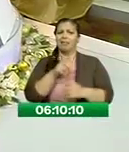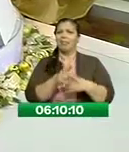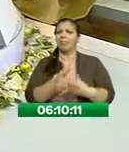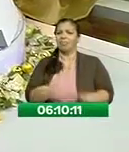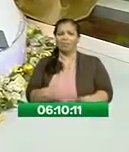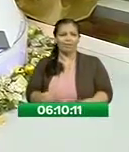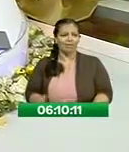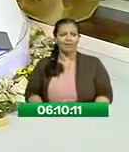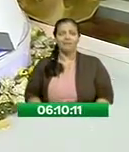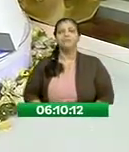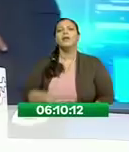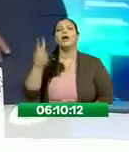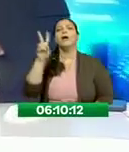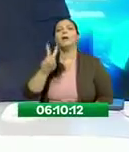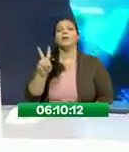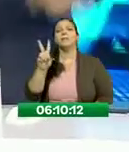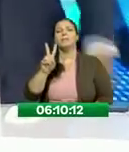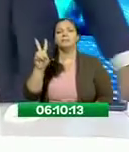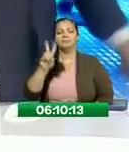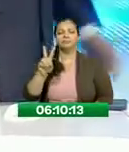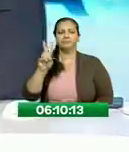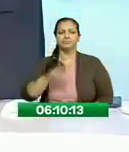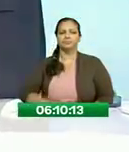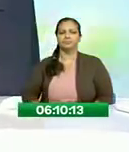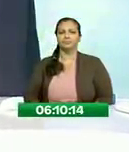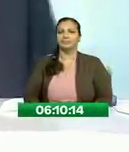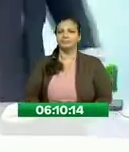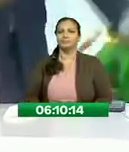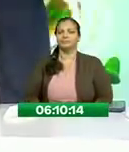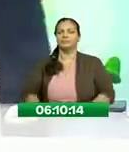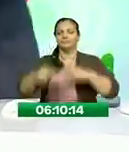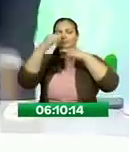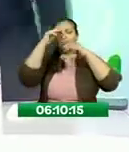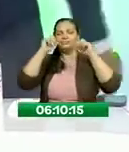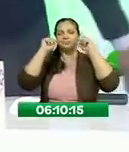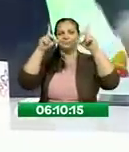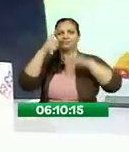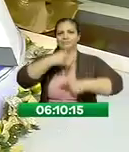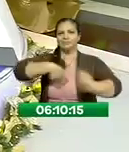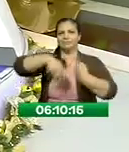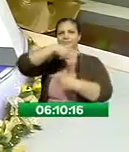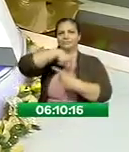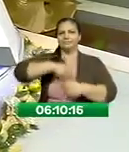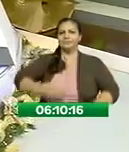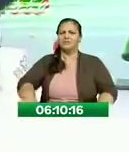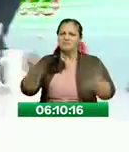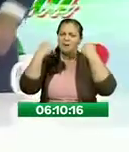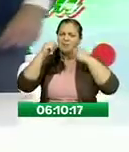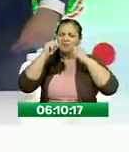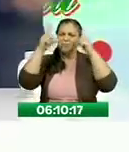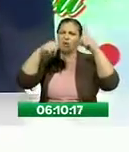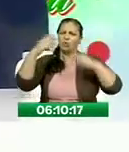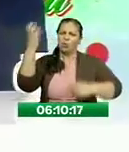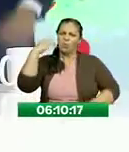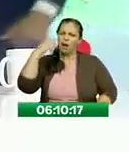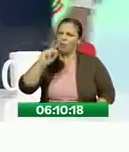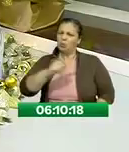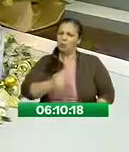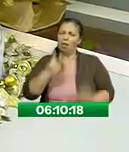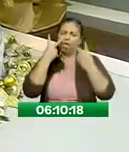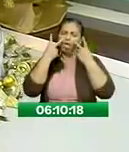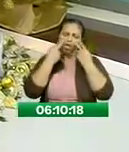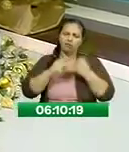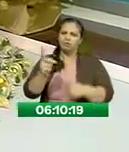Por fin es viernes con esta bonita información, señoras y señores, aquí en el despertar de la noticia. ¡Abrimos! ¡Levántate, Puerto Vago, guacharaco ocioso!